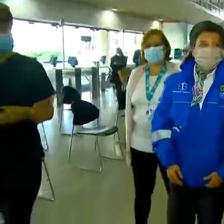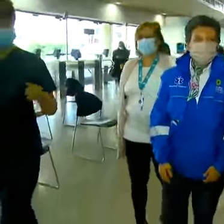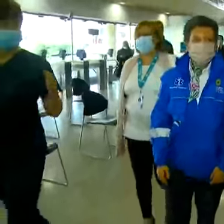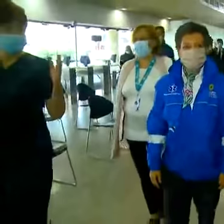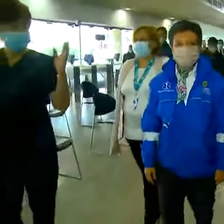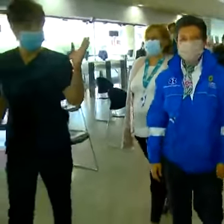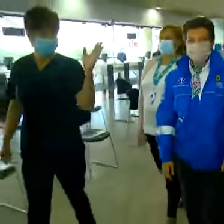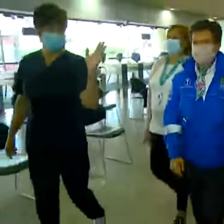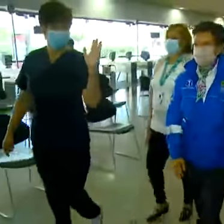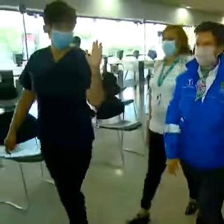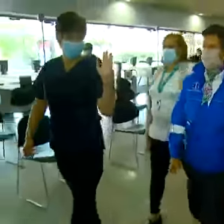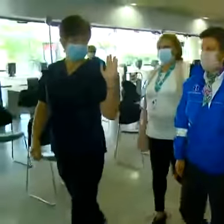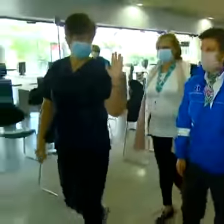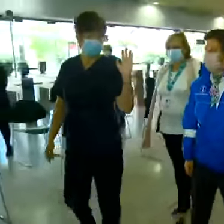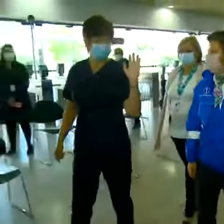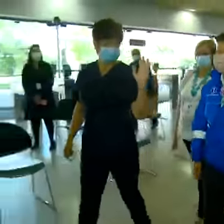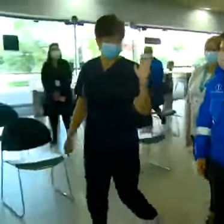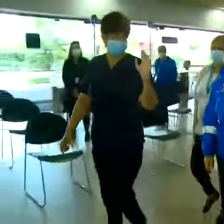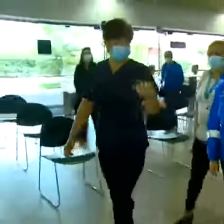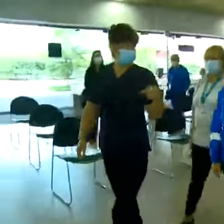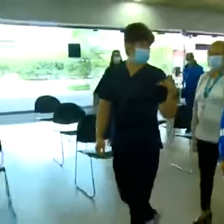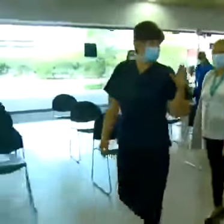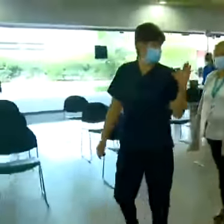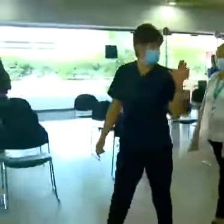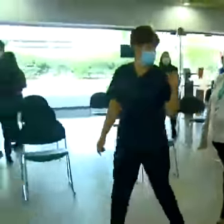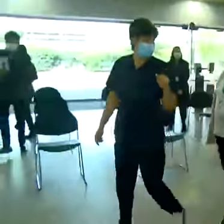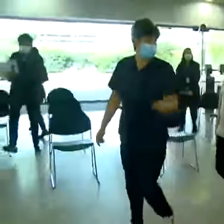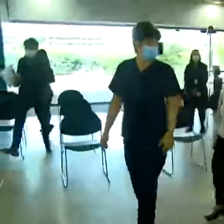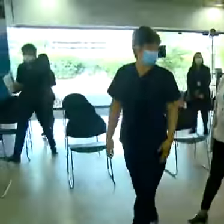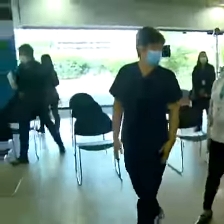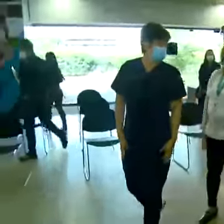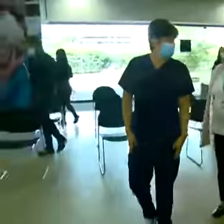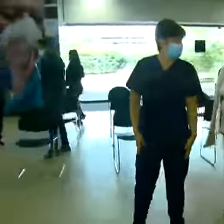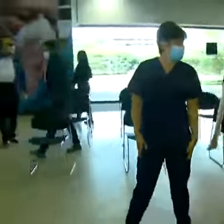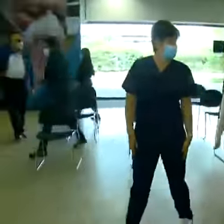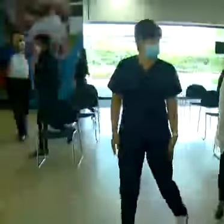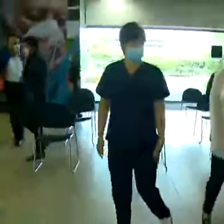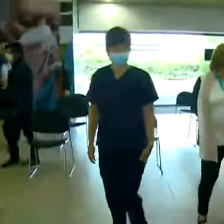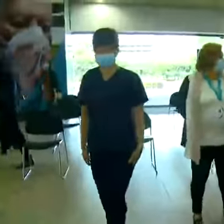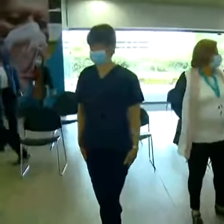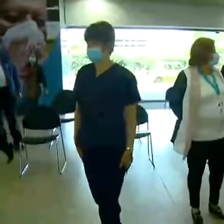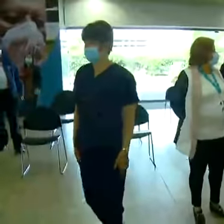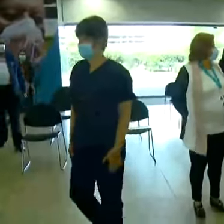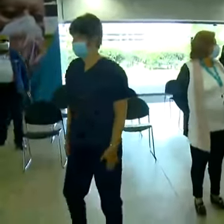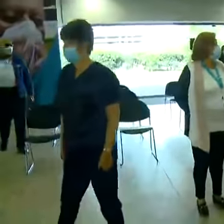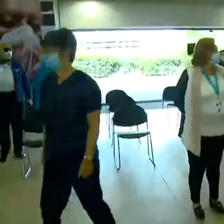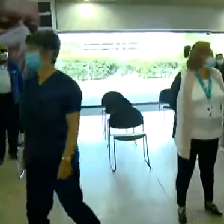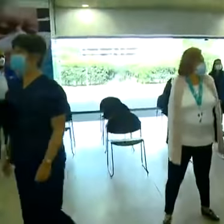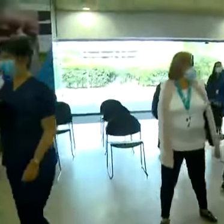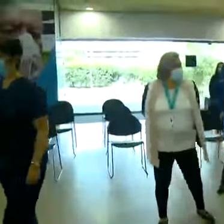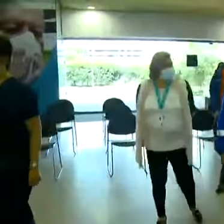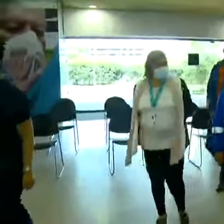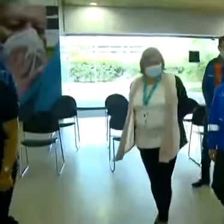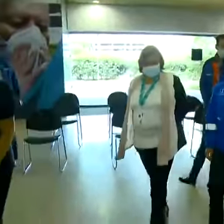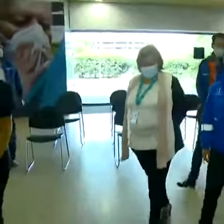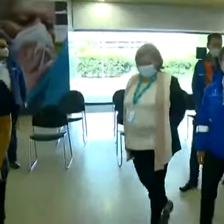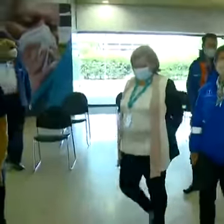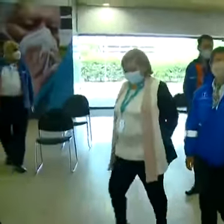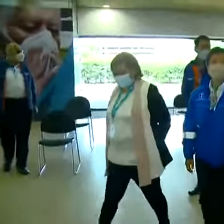Uh-huh. Vamos a hacer este ingreso que no estaría formalizado para los familiares. ¿Dónde está mi amigo Corferias? Aquí está.